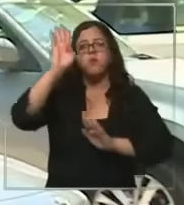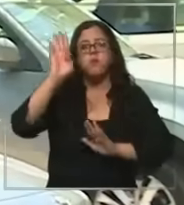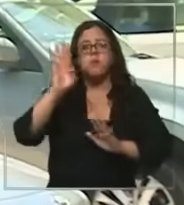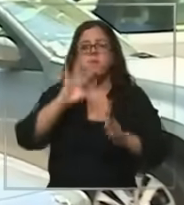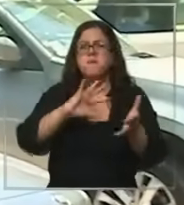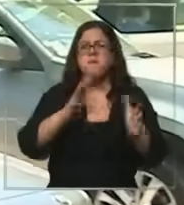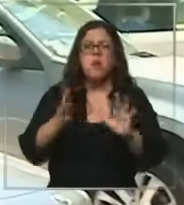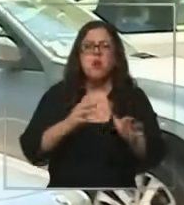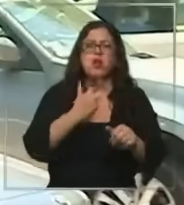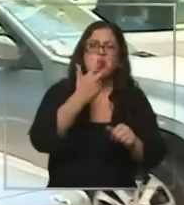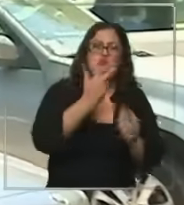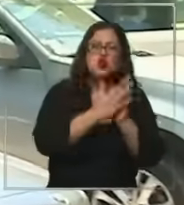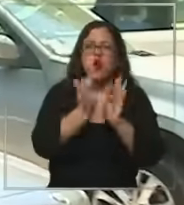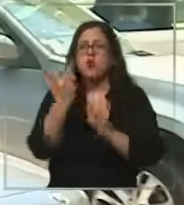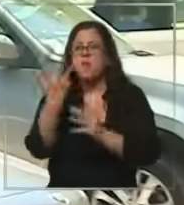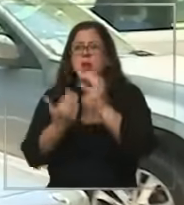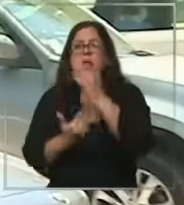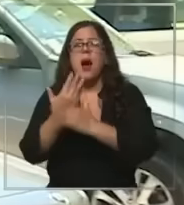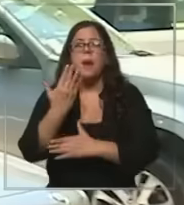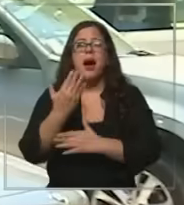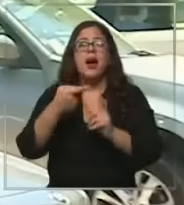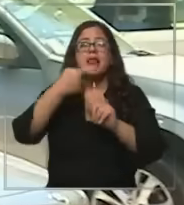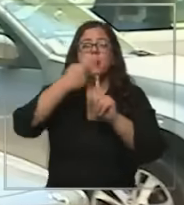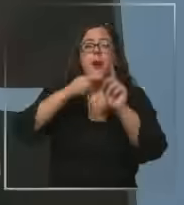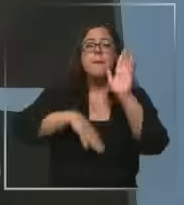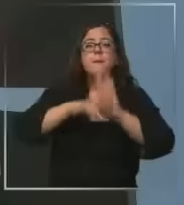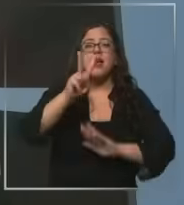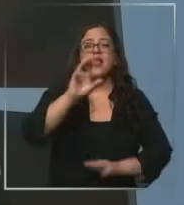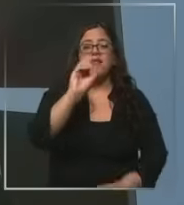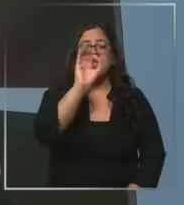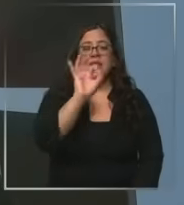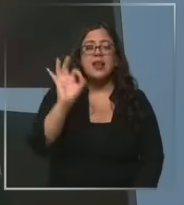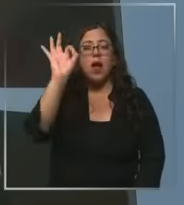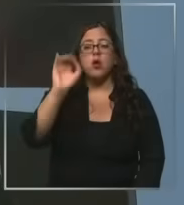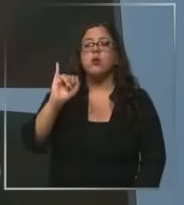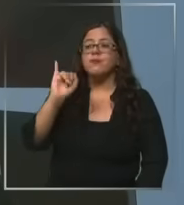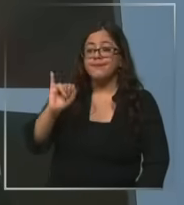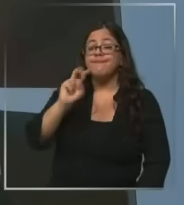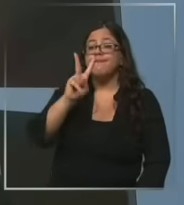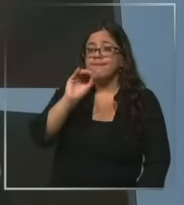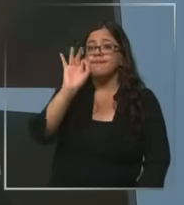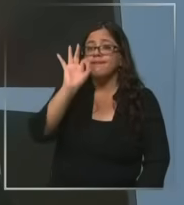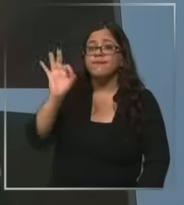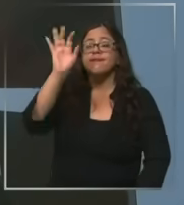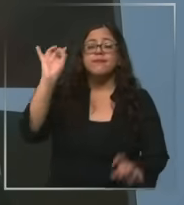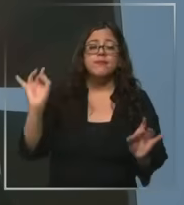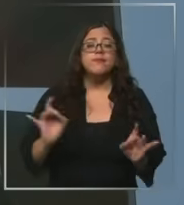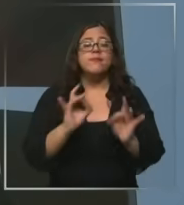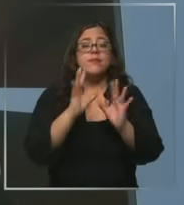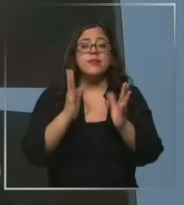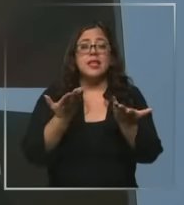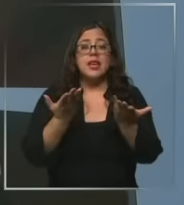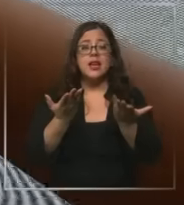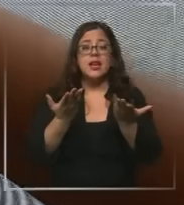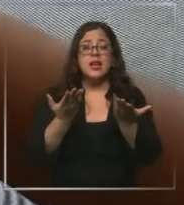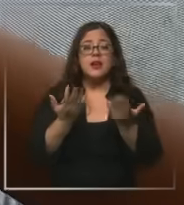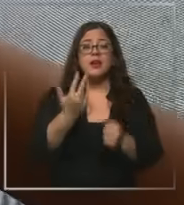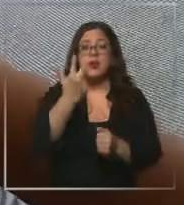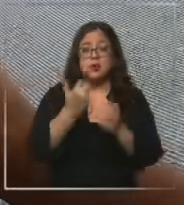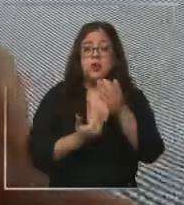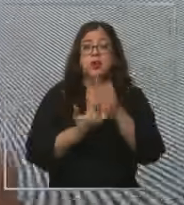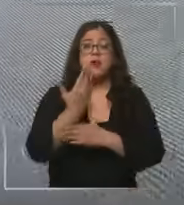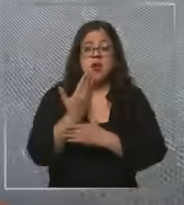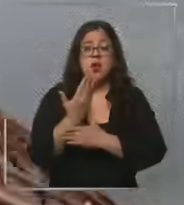cerca, entre las 8 y las 9, ya vamos a tener temperaturas sobre los 20 grados. 20 grados podrían registrarse pasadas las 8